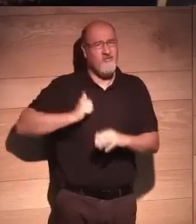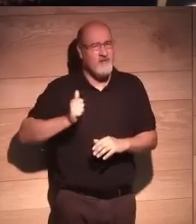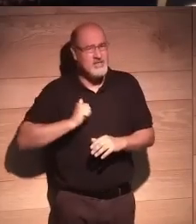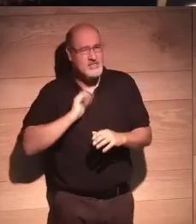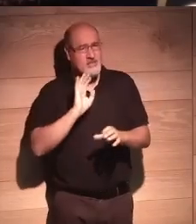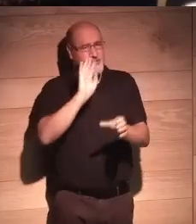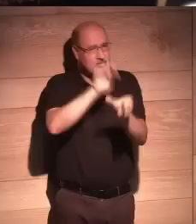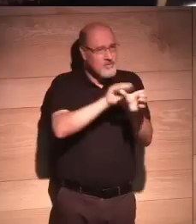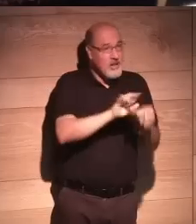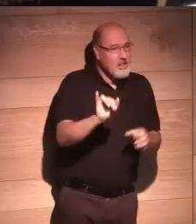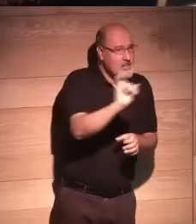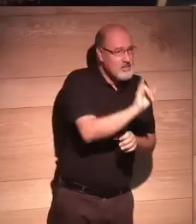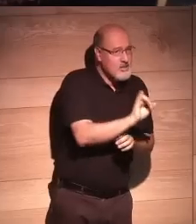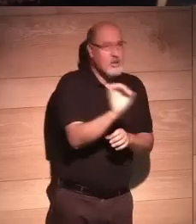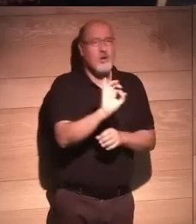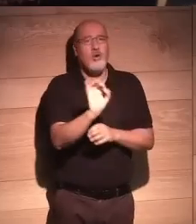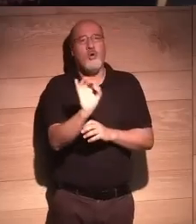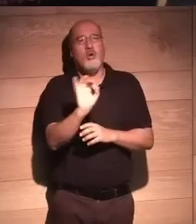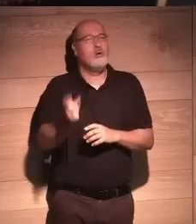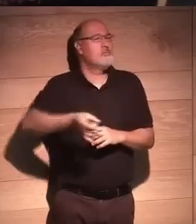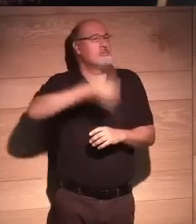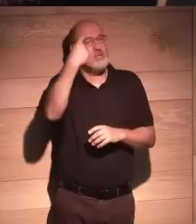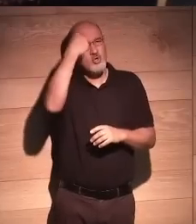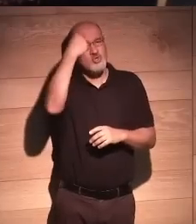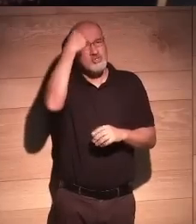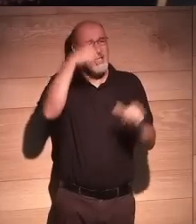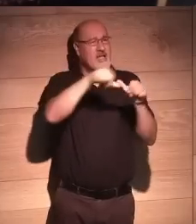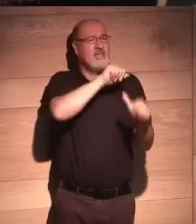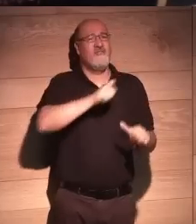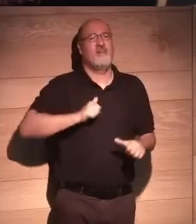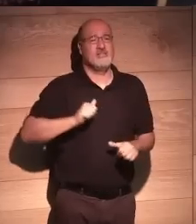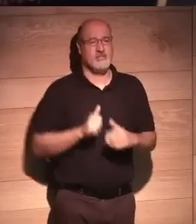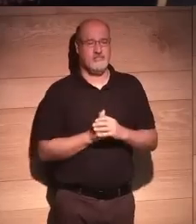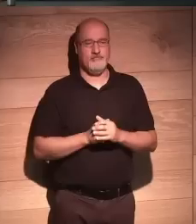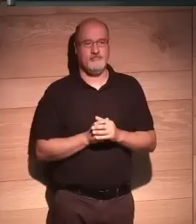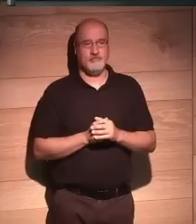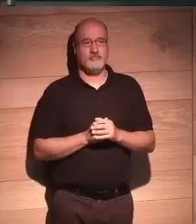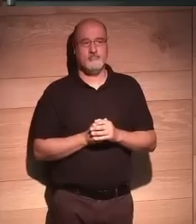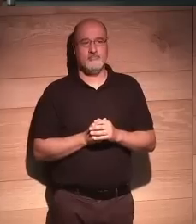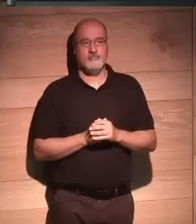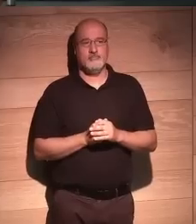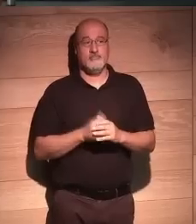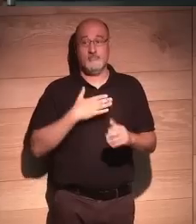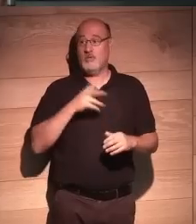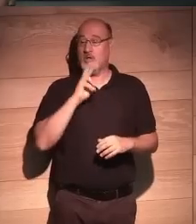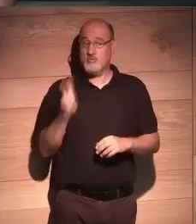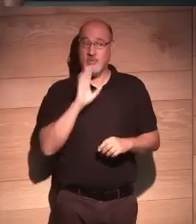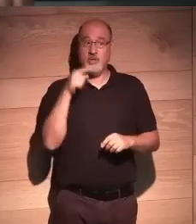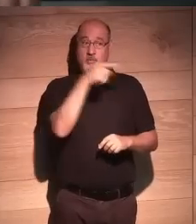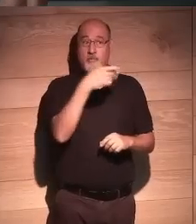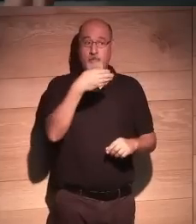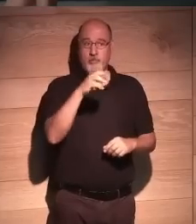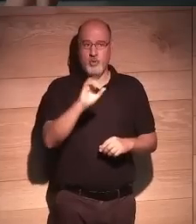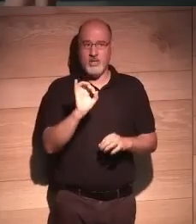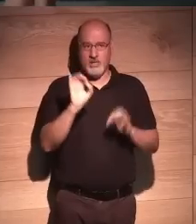elementos que de verdad estaban ahí o es como una falsa nostalgia? Yo estoy bueno, ahora te contesto yo en este sentido, pero Borja también